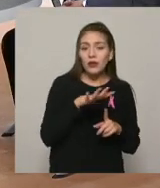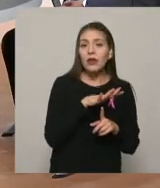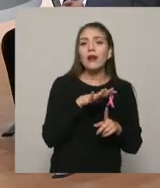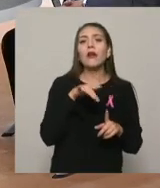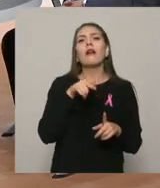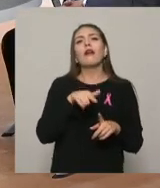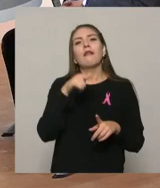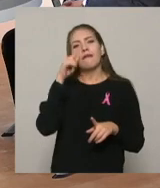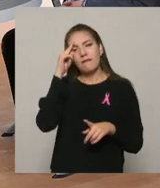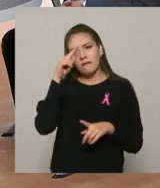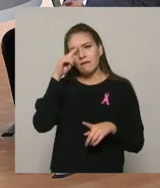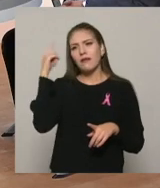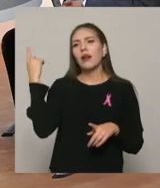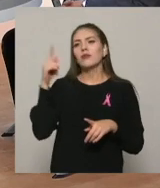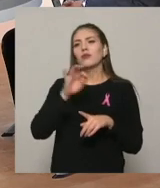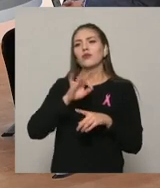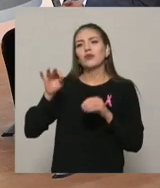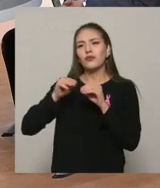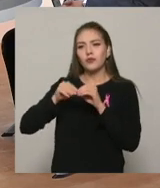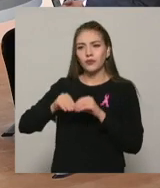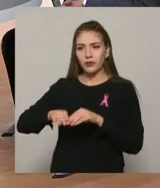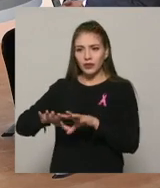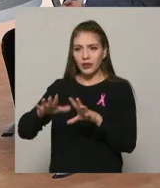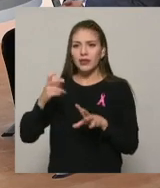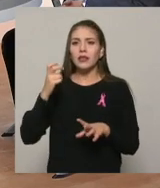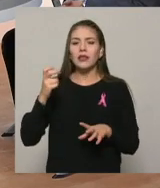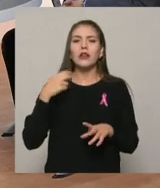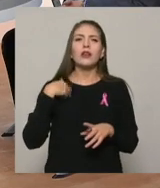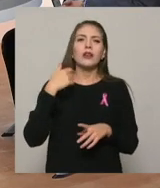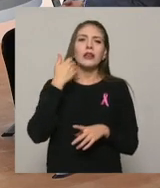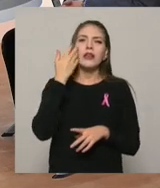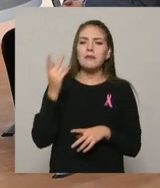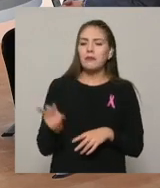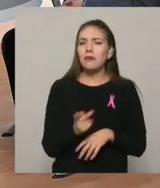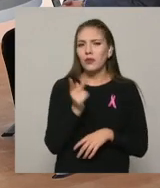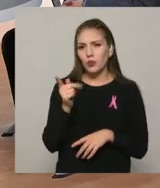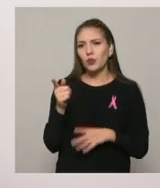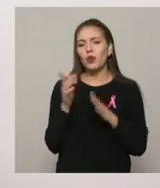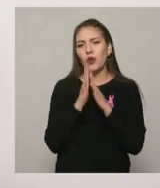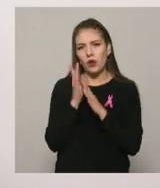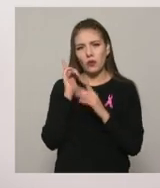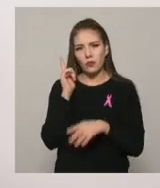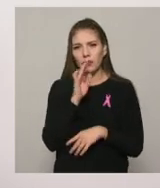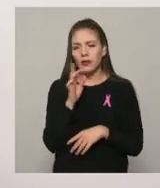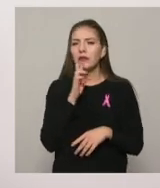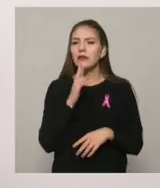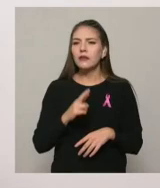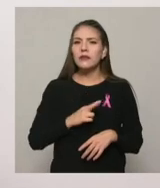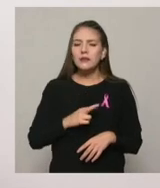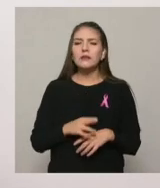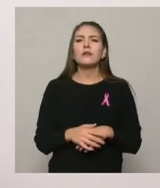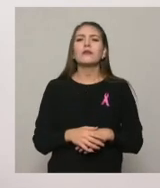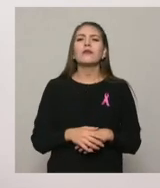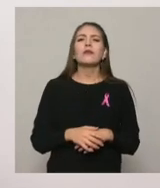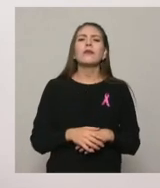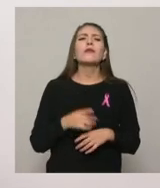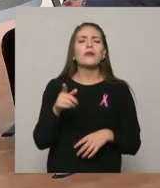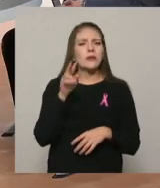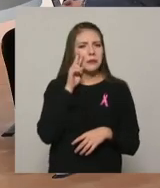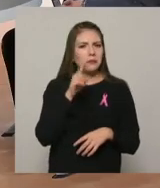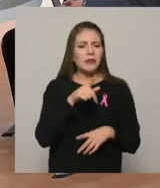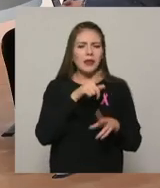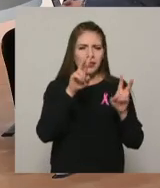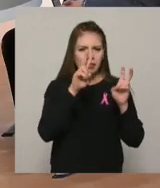fácil que te lo publiquen, ¿no? Es una pregunta que también me gustaría que me respondieras. Cuando tú ves que un tema está pues ya con todos